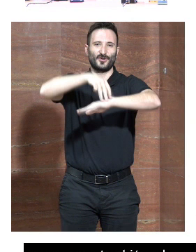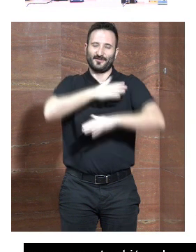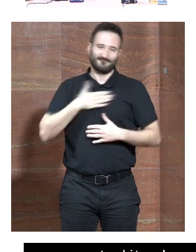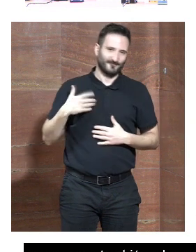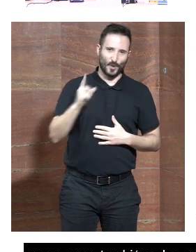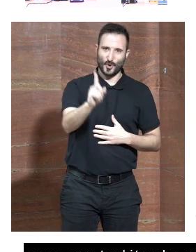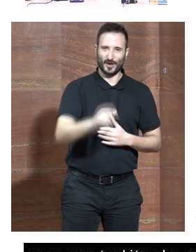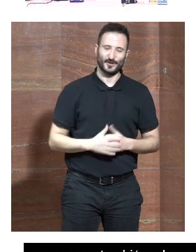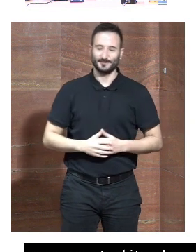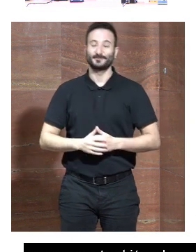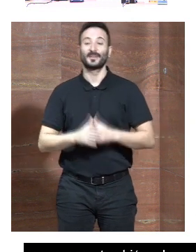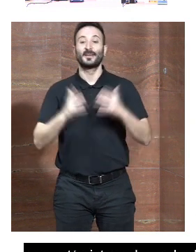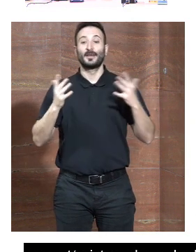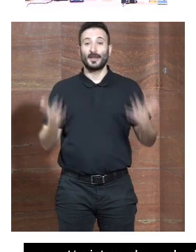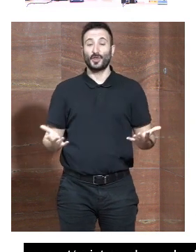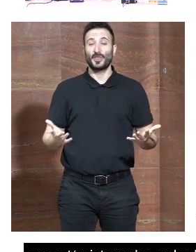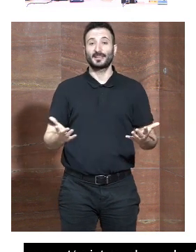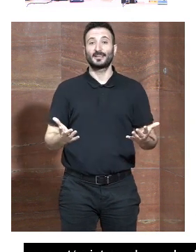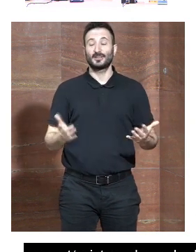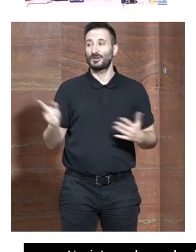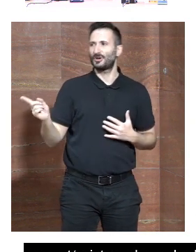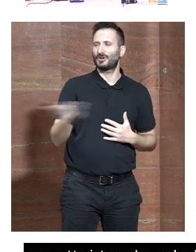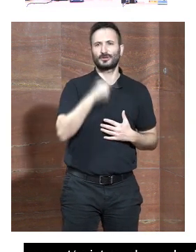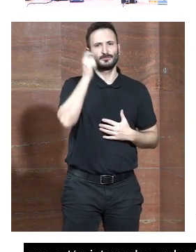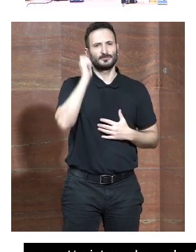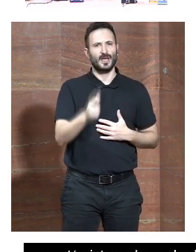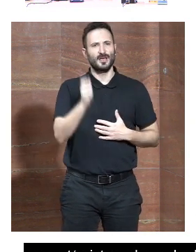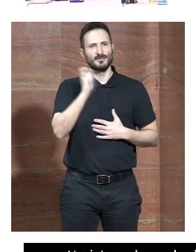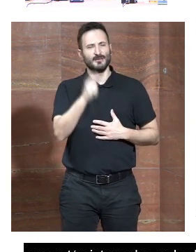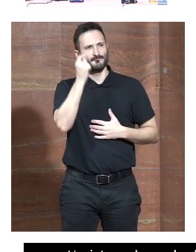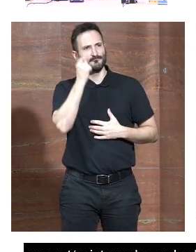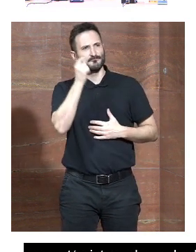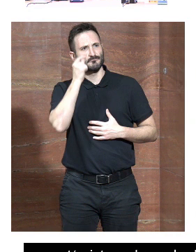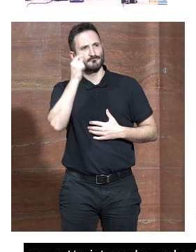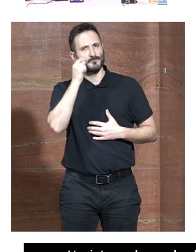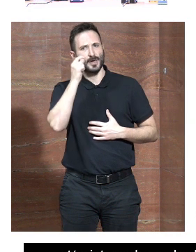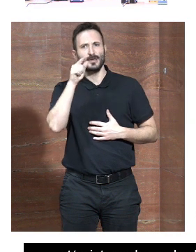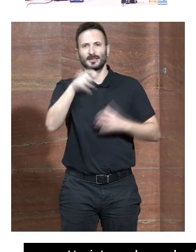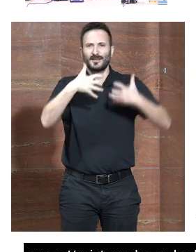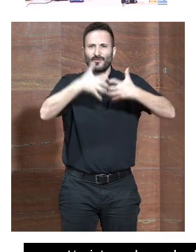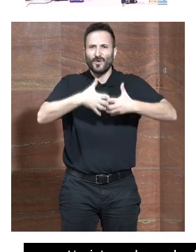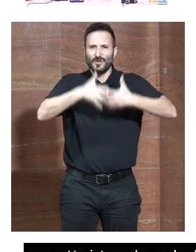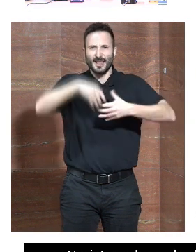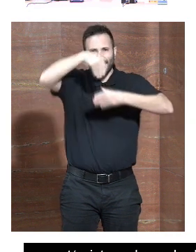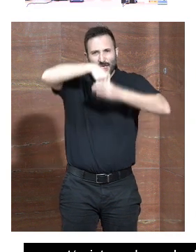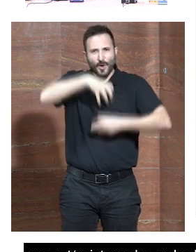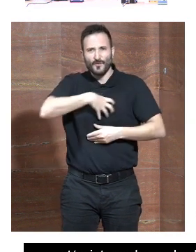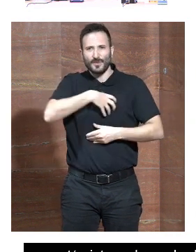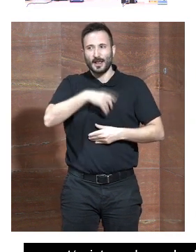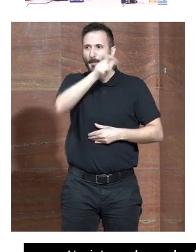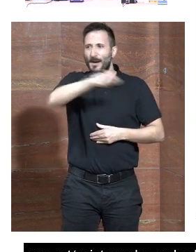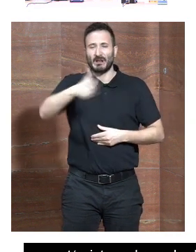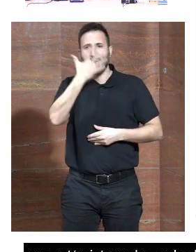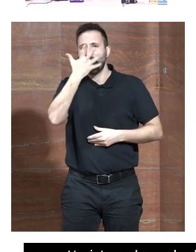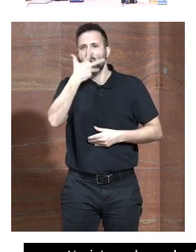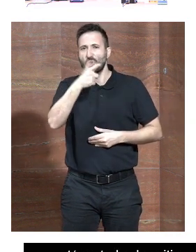momento. Entonces, estamos observando que muchas veces esas funcionalidades ni se sabe que están.